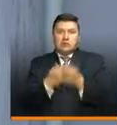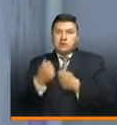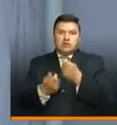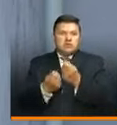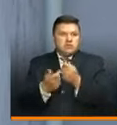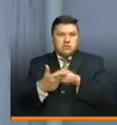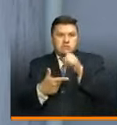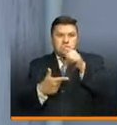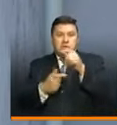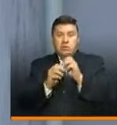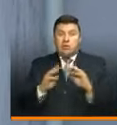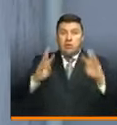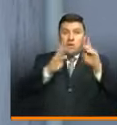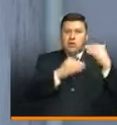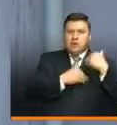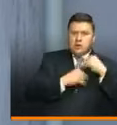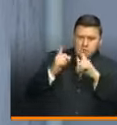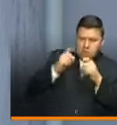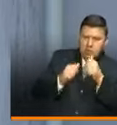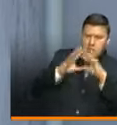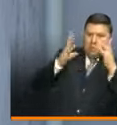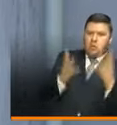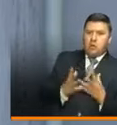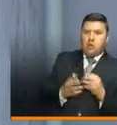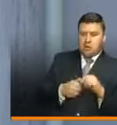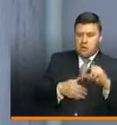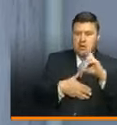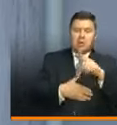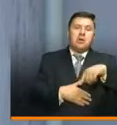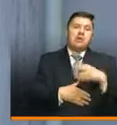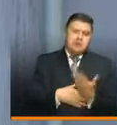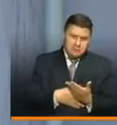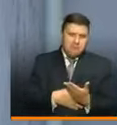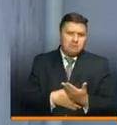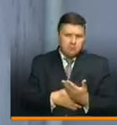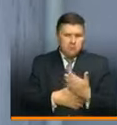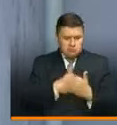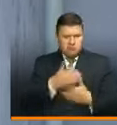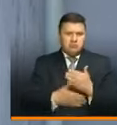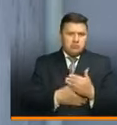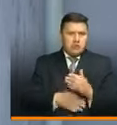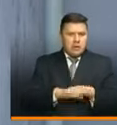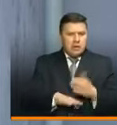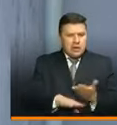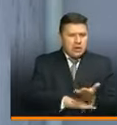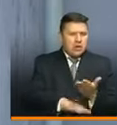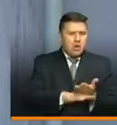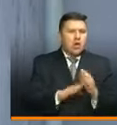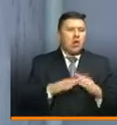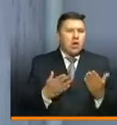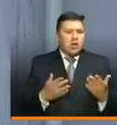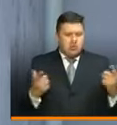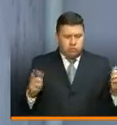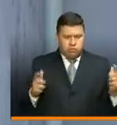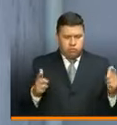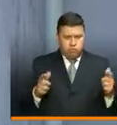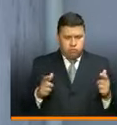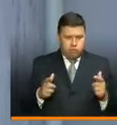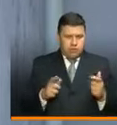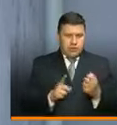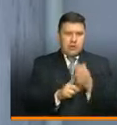desde Naciones Unidas estos análisis mundialmente y en América Latina. Hemos ido sacando una serie de recomendaciones de cómo mitigar